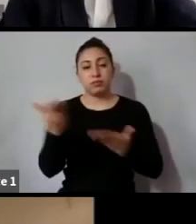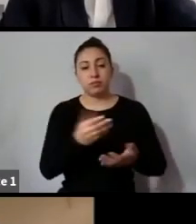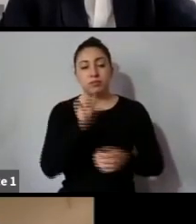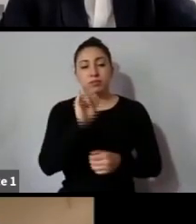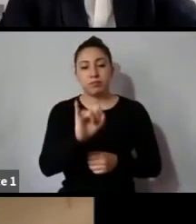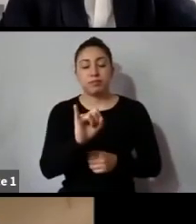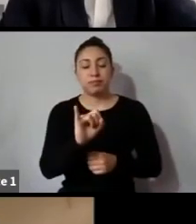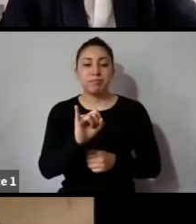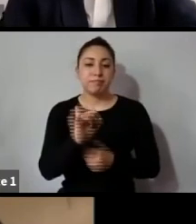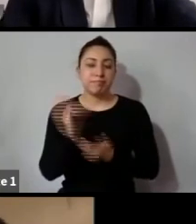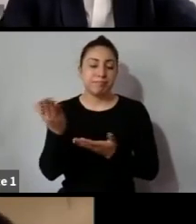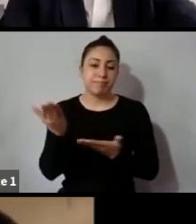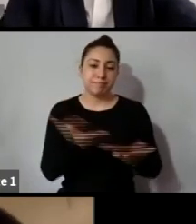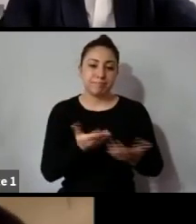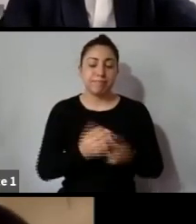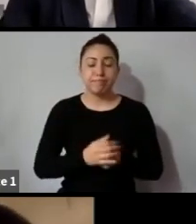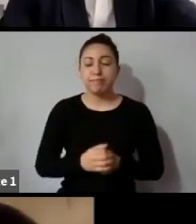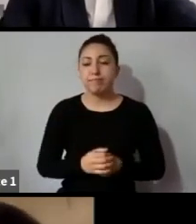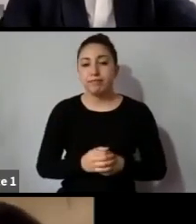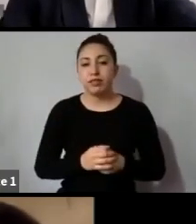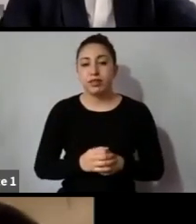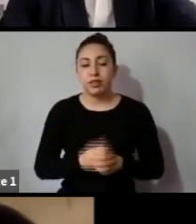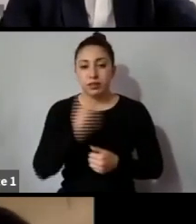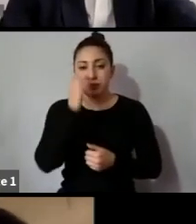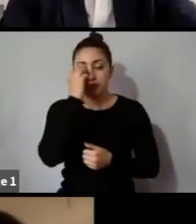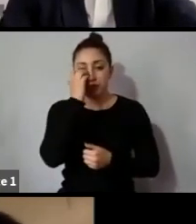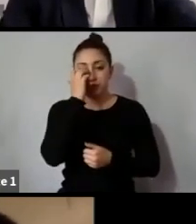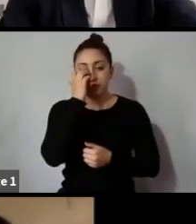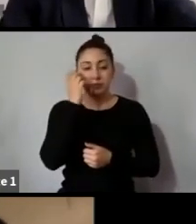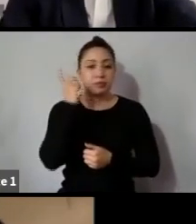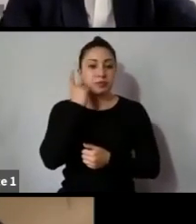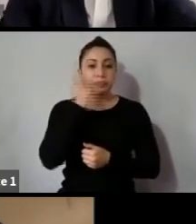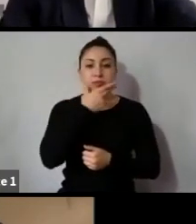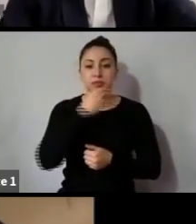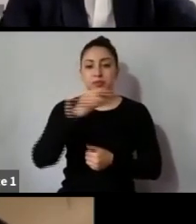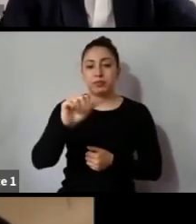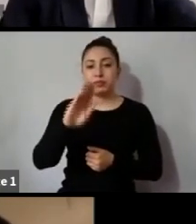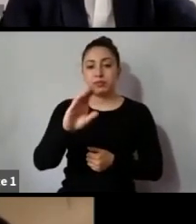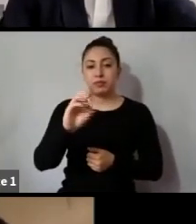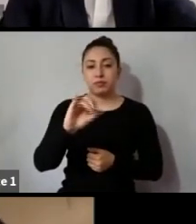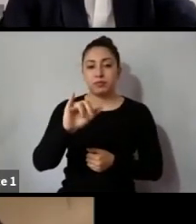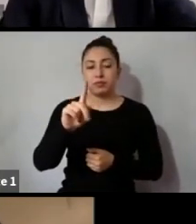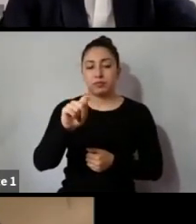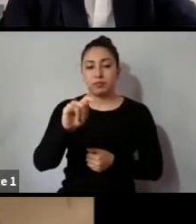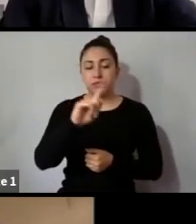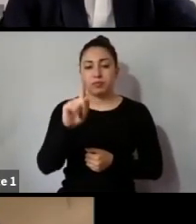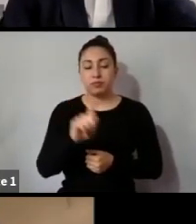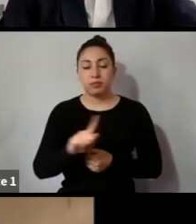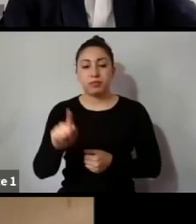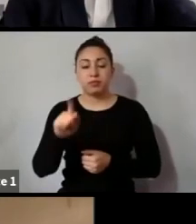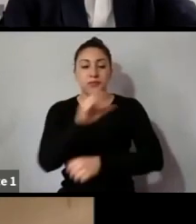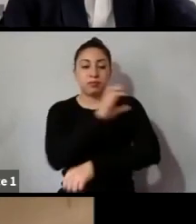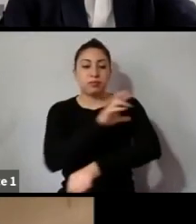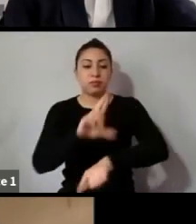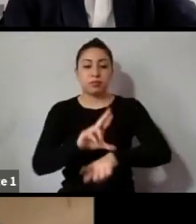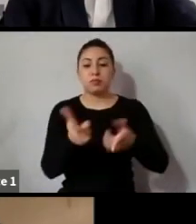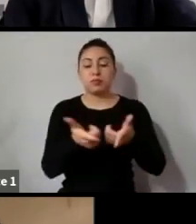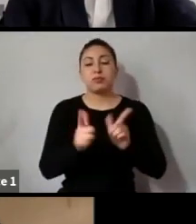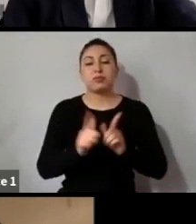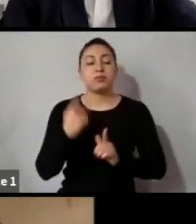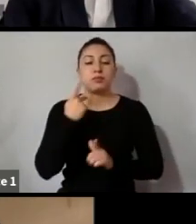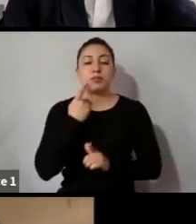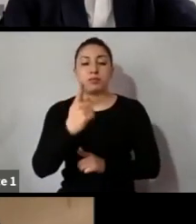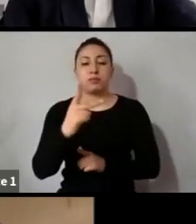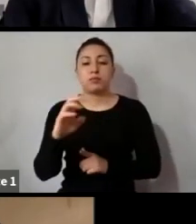Guerrero, presente. Gracias. Diputado Fernando José Aboitizaro, coordinador de la sesión parlamentaria del Partido Encuentro